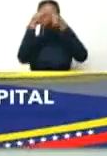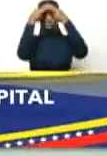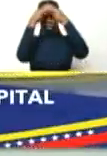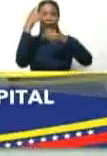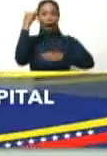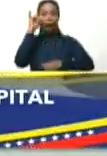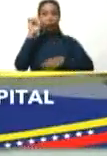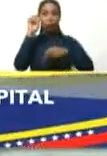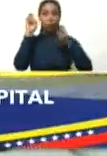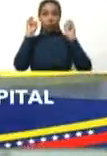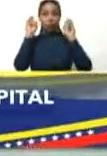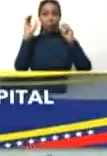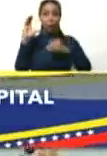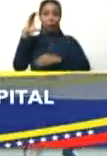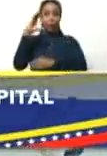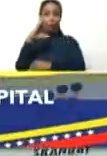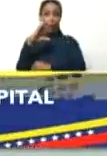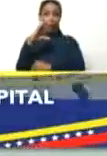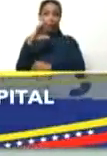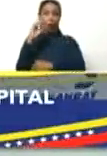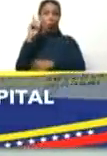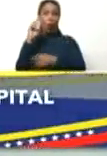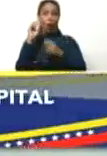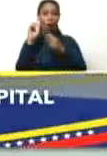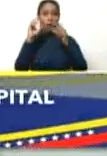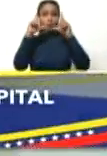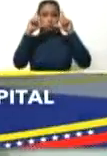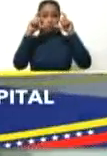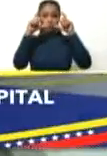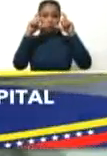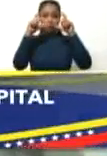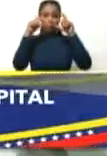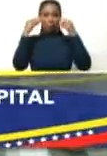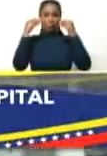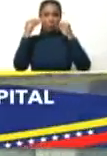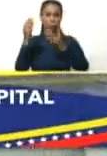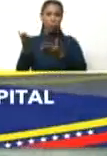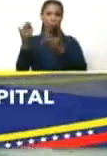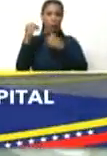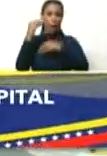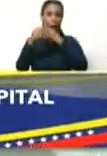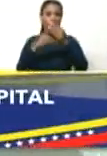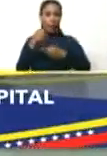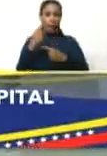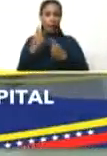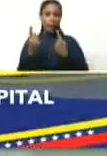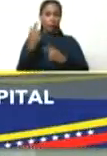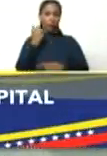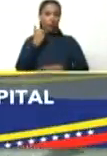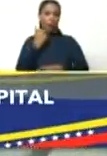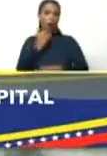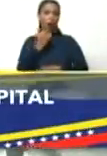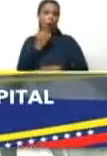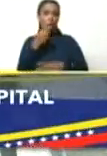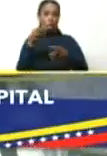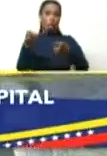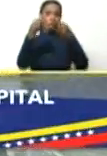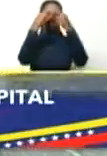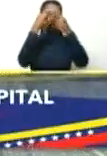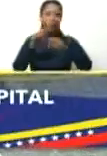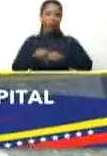un arco en C, un intensificador de imagen, en el cual nos va a dar apoyo para realizar aquellas patologías quirúrgicas, traumatológicas